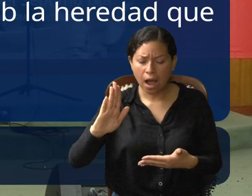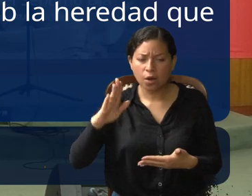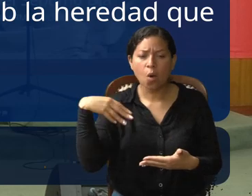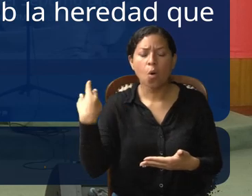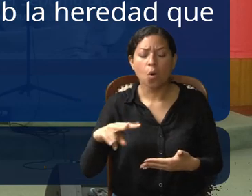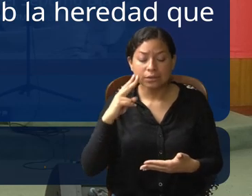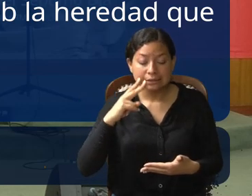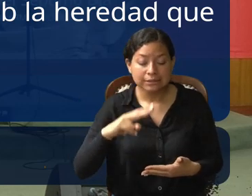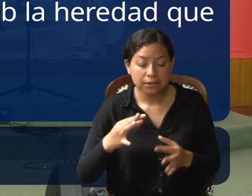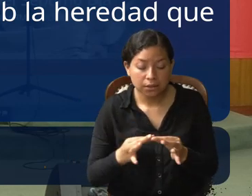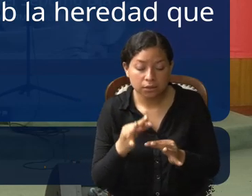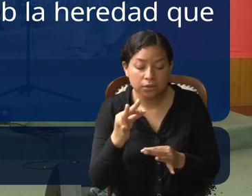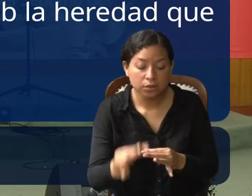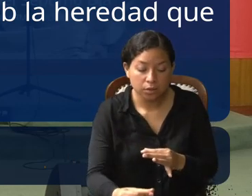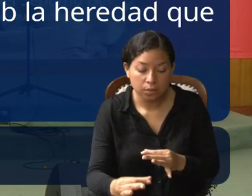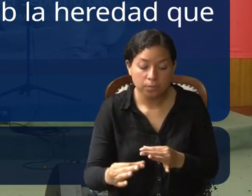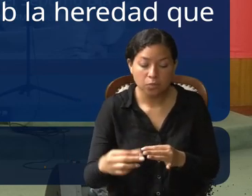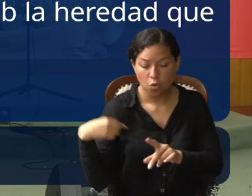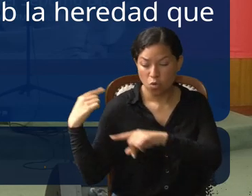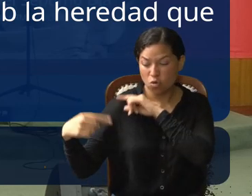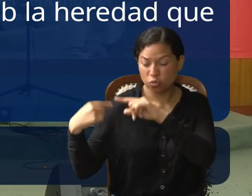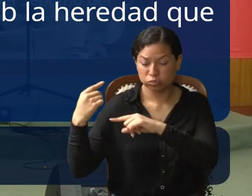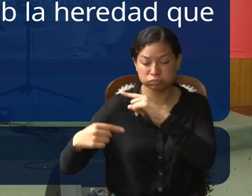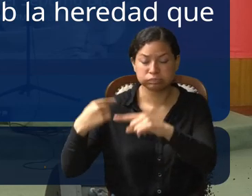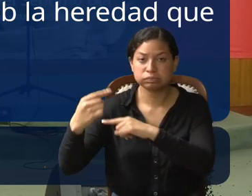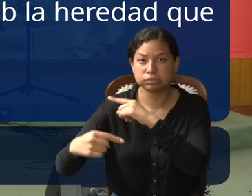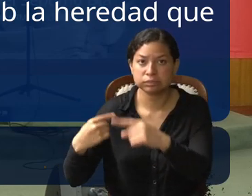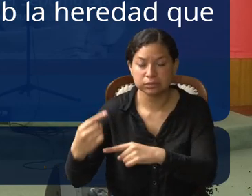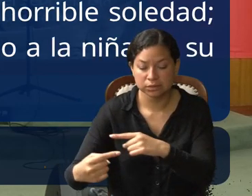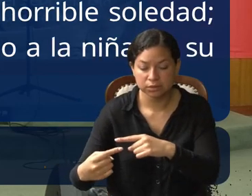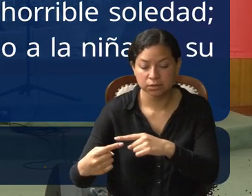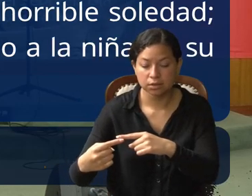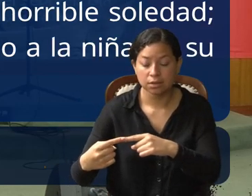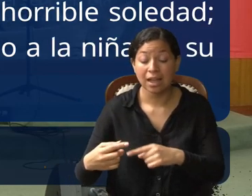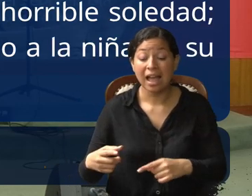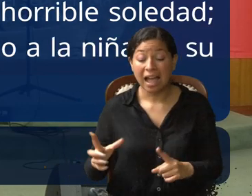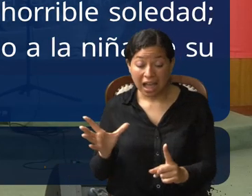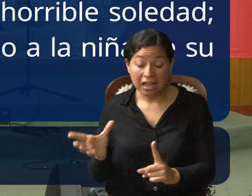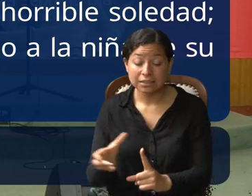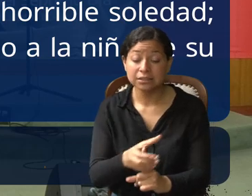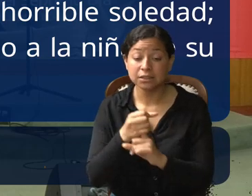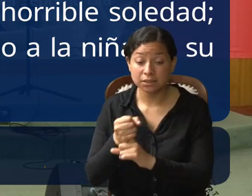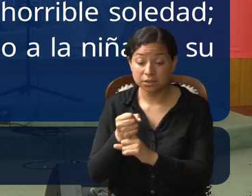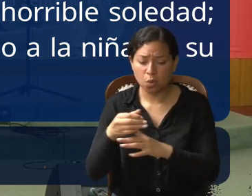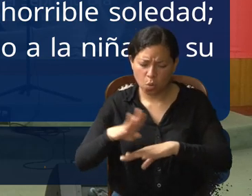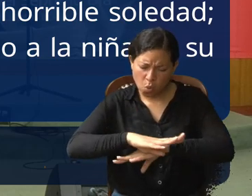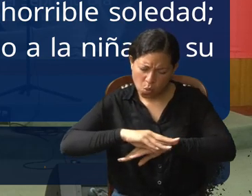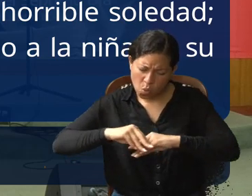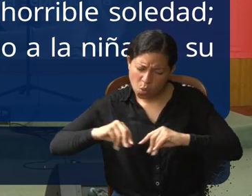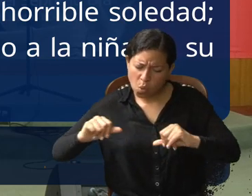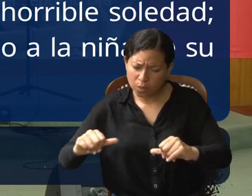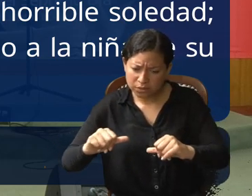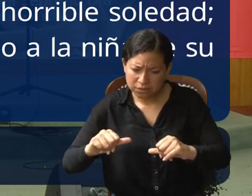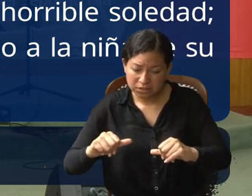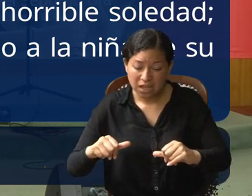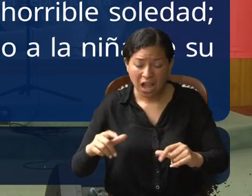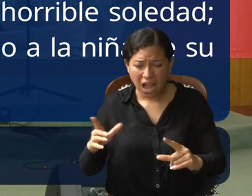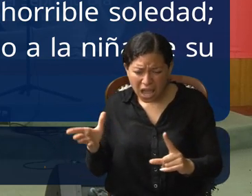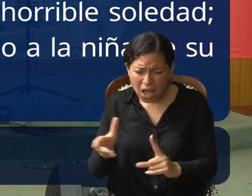que le tocó. Lo halló en tierra de desierto, en yermo de horrible soledad, lo rodeó, lo